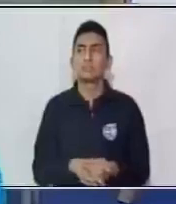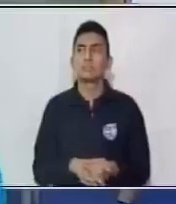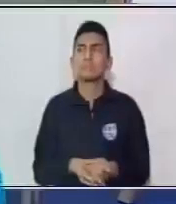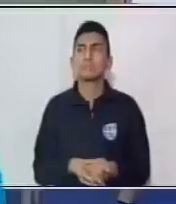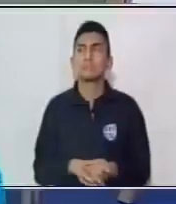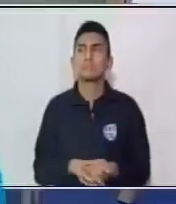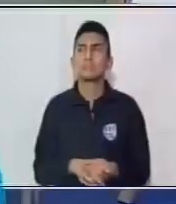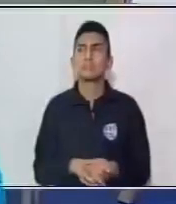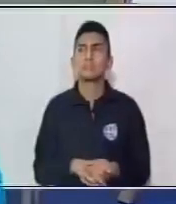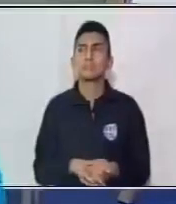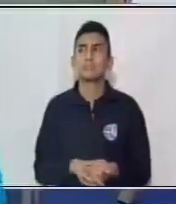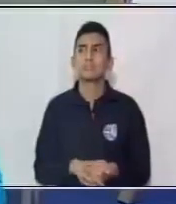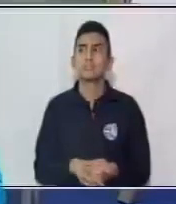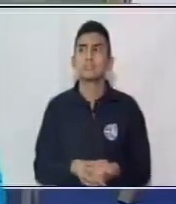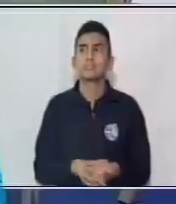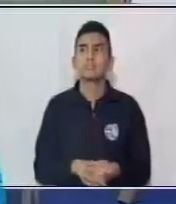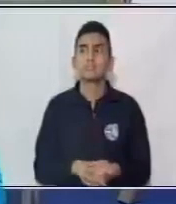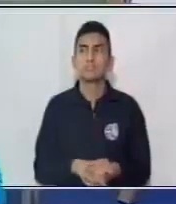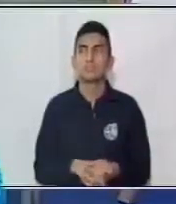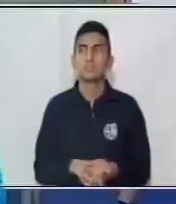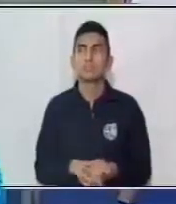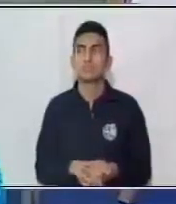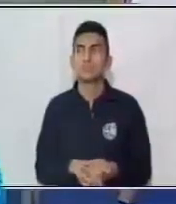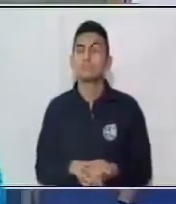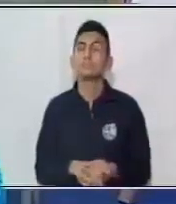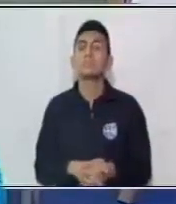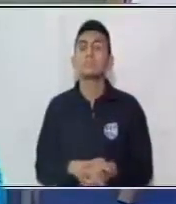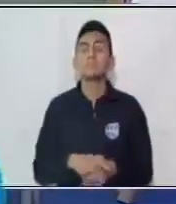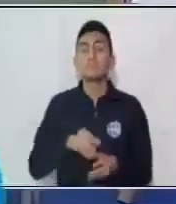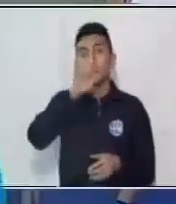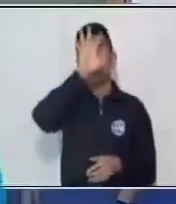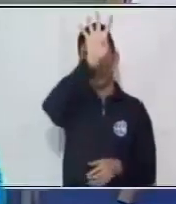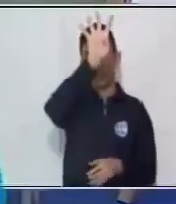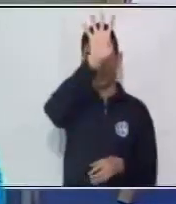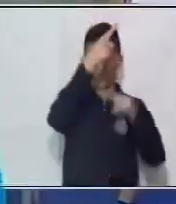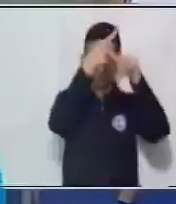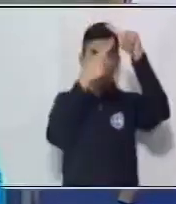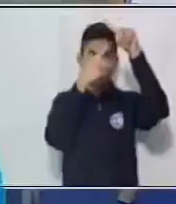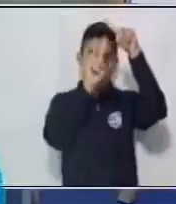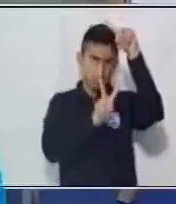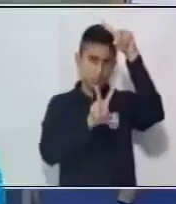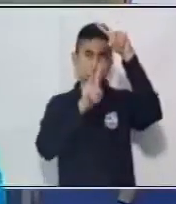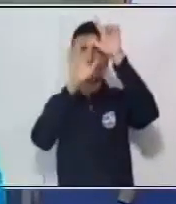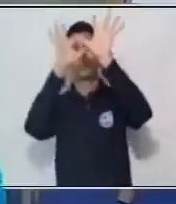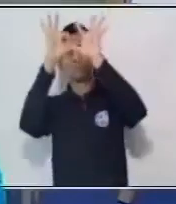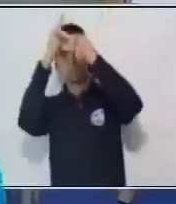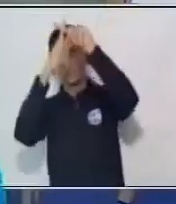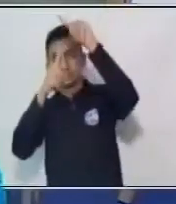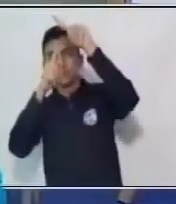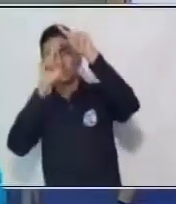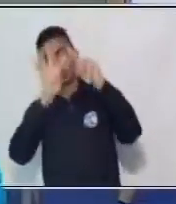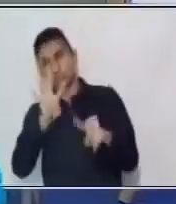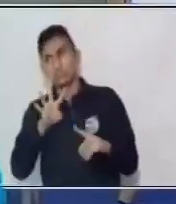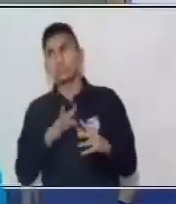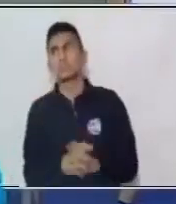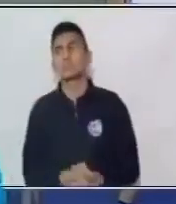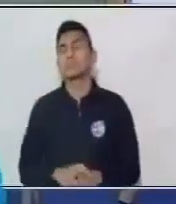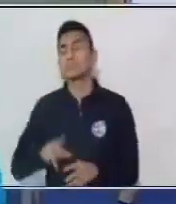Mitad tiene de 4 es 2 y de 8 es 4. Mitad de nuevo.